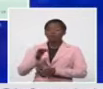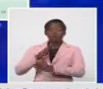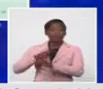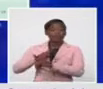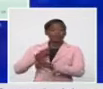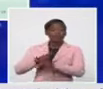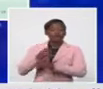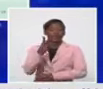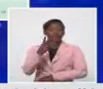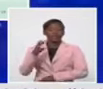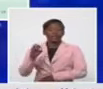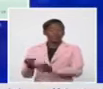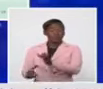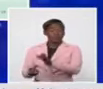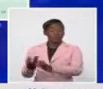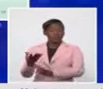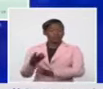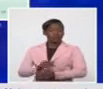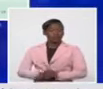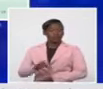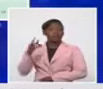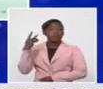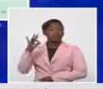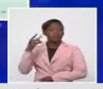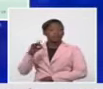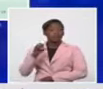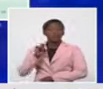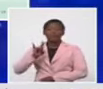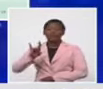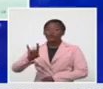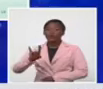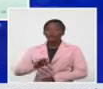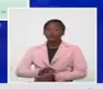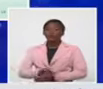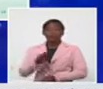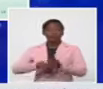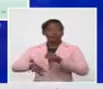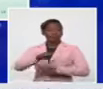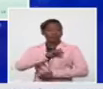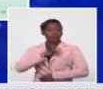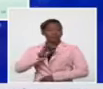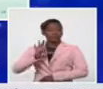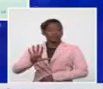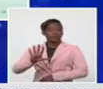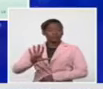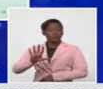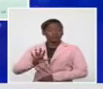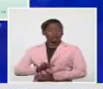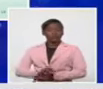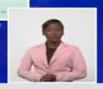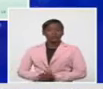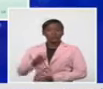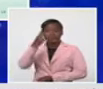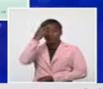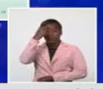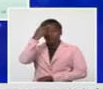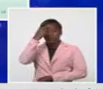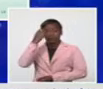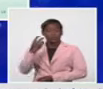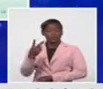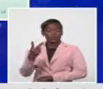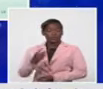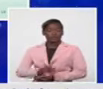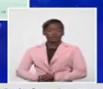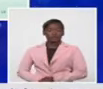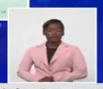30, Palma Soriano 9, Contramaestre 5 y Segundo Frente 2.